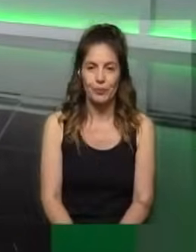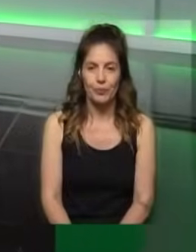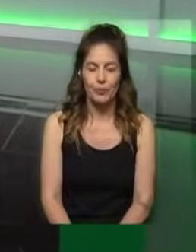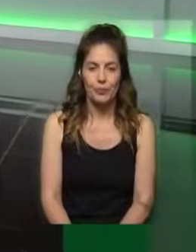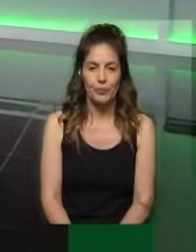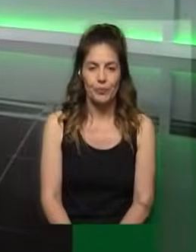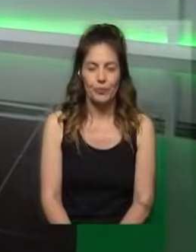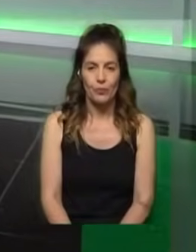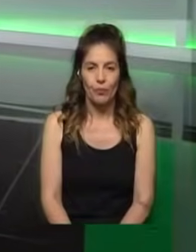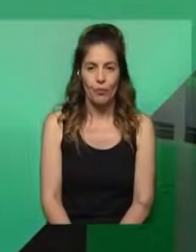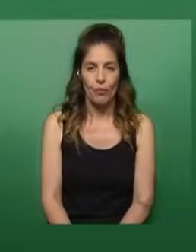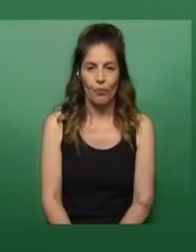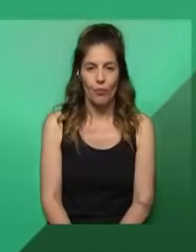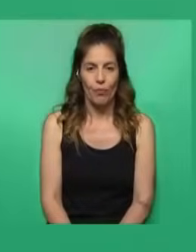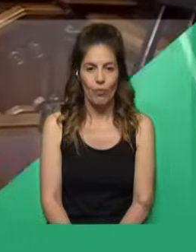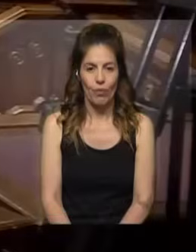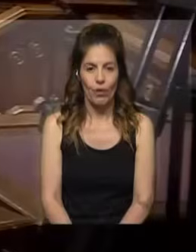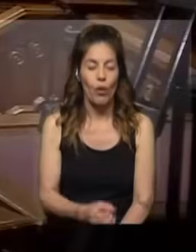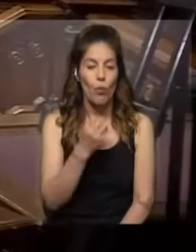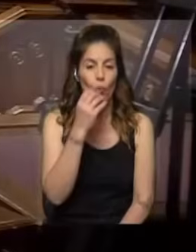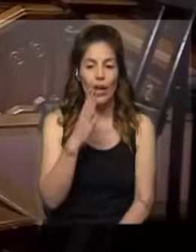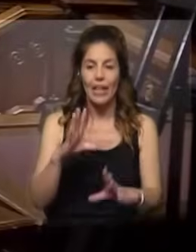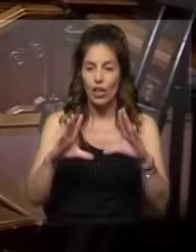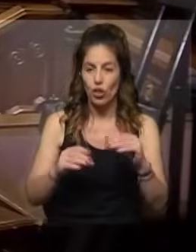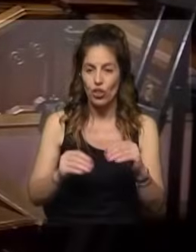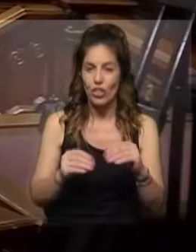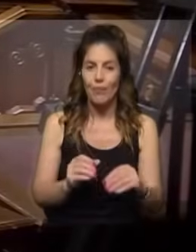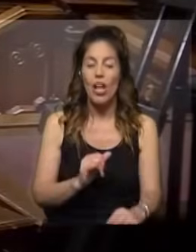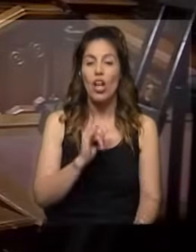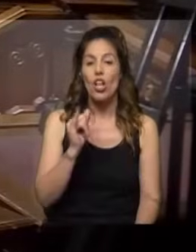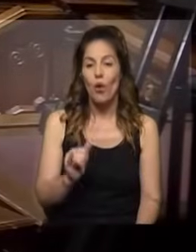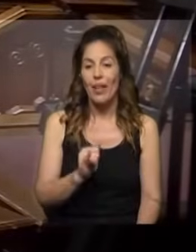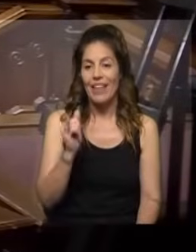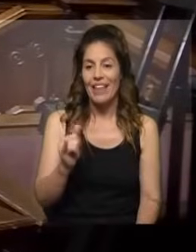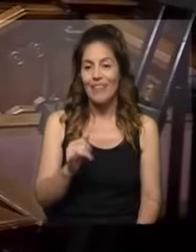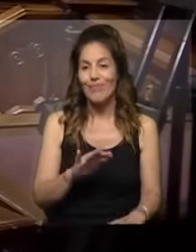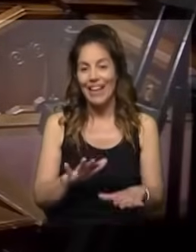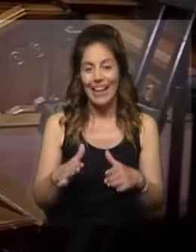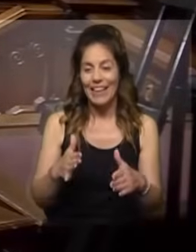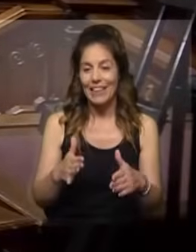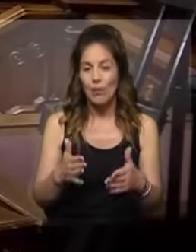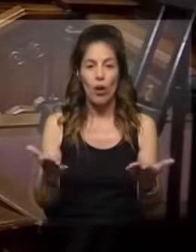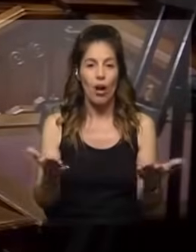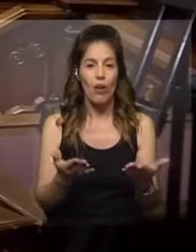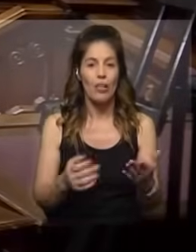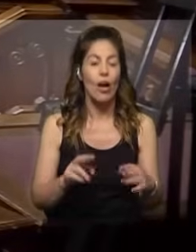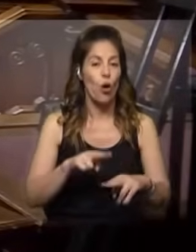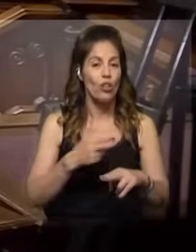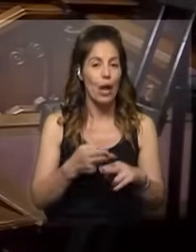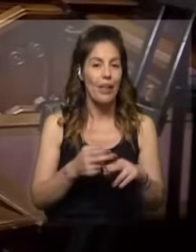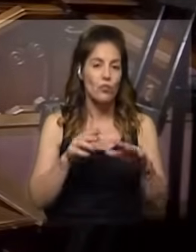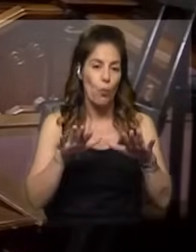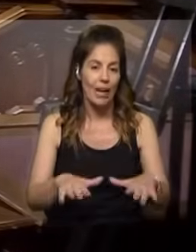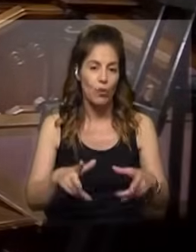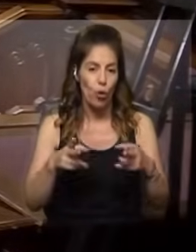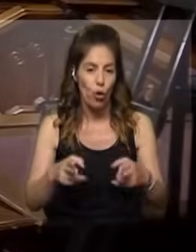Martín Natalia Martín Cómo anda buenas noches bueno lo de hay novedad es un poco relativo porque estamos en un nuevo cuarto intermedio en